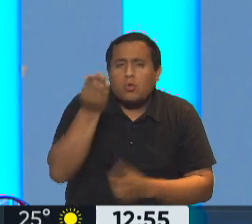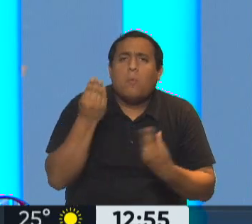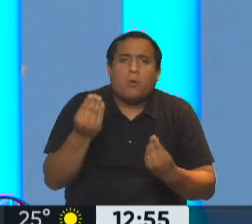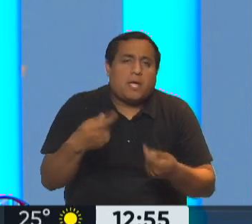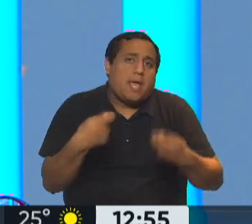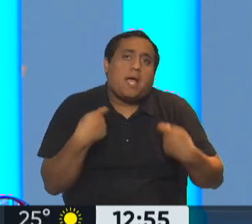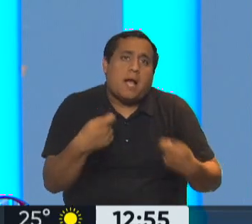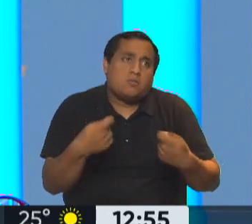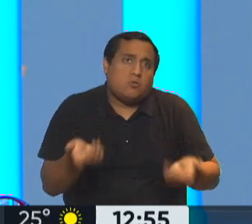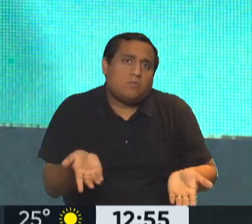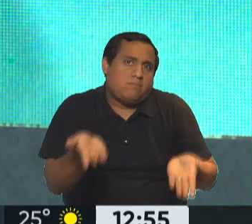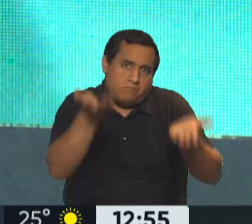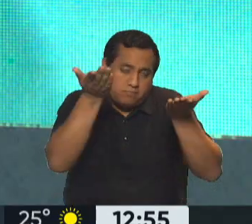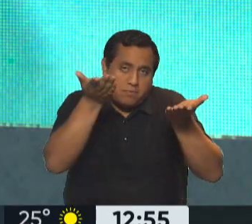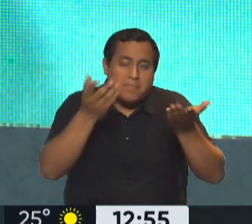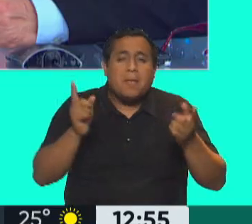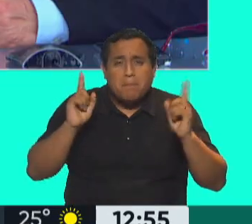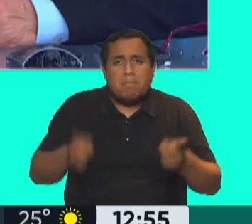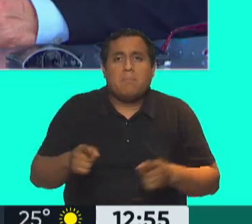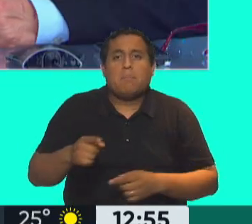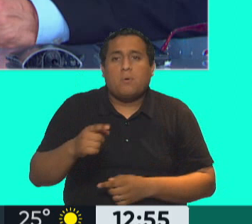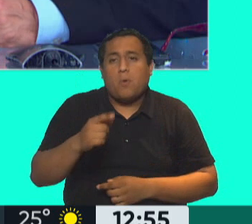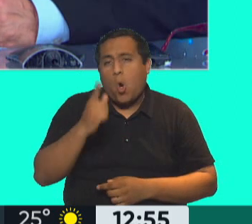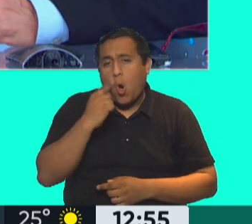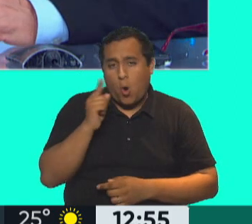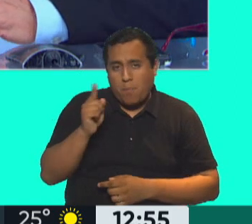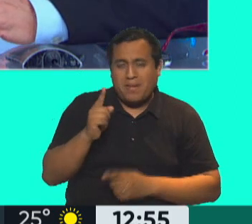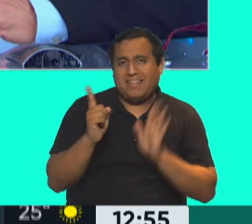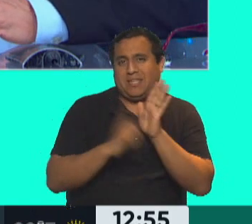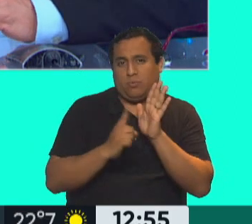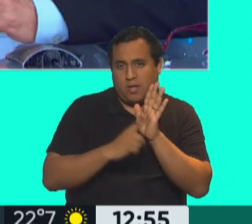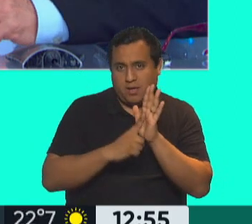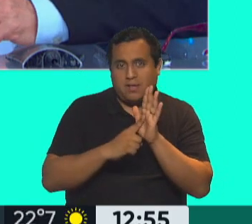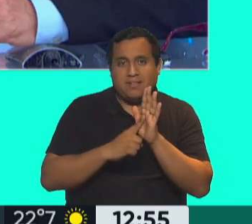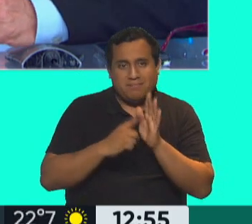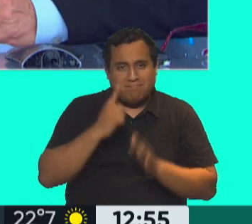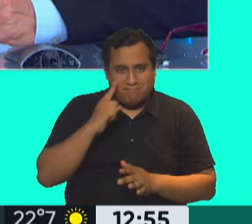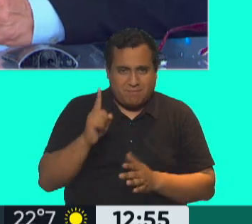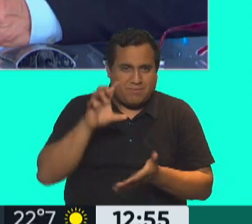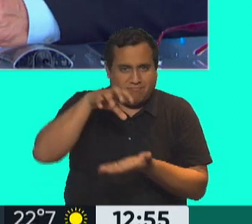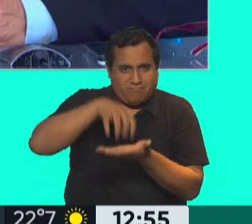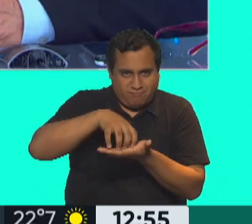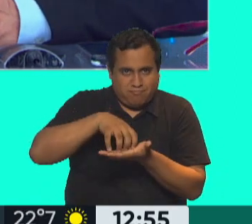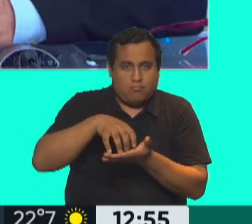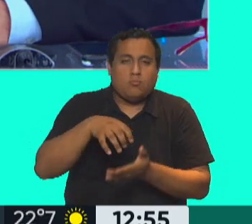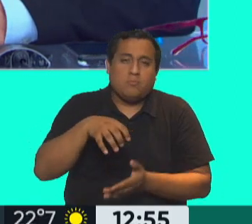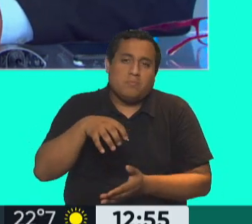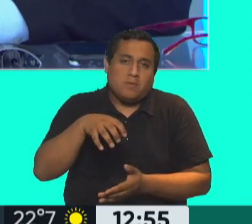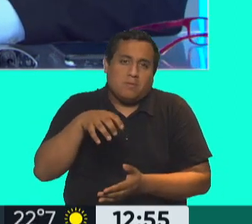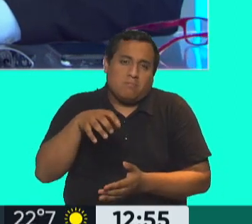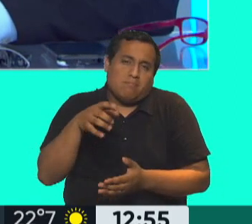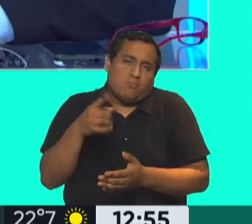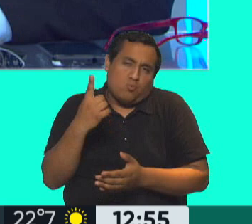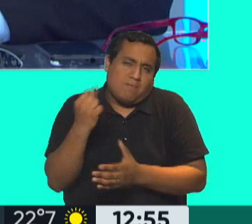han recibido. Claro. Y el propio Claudio Velocopit, titular de la Cámara y una de las entidades del